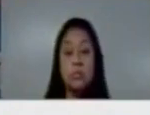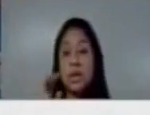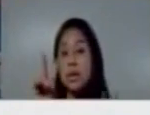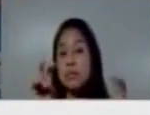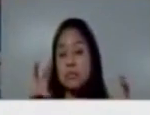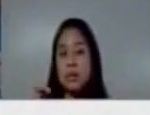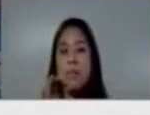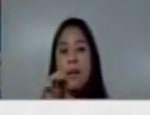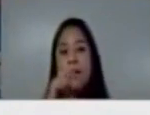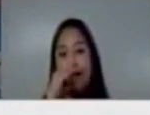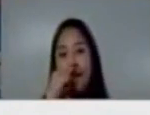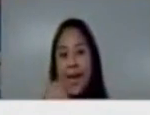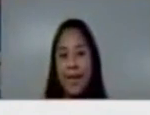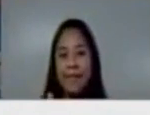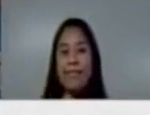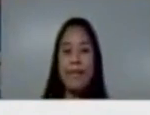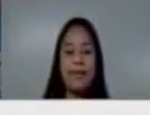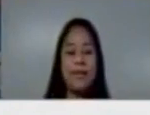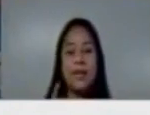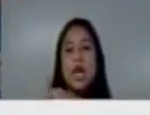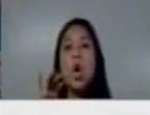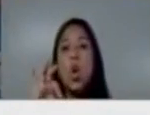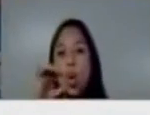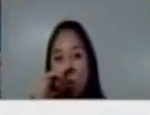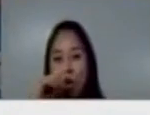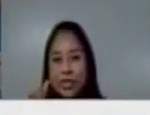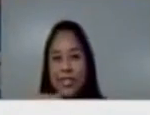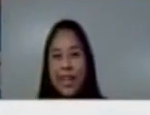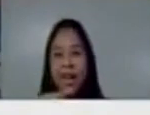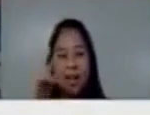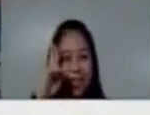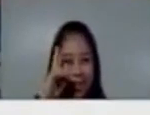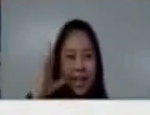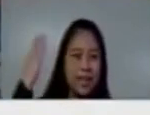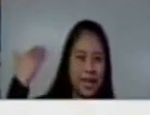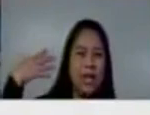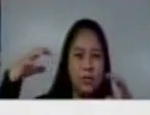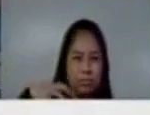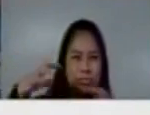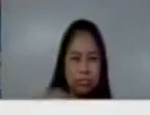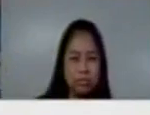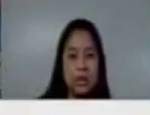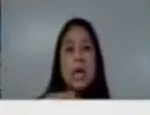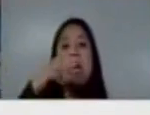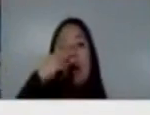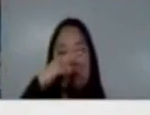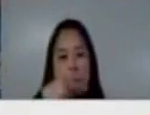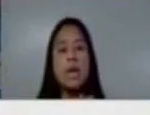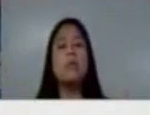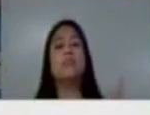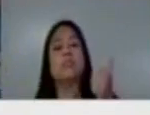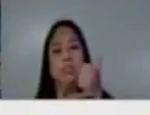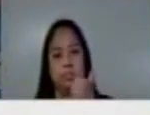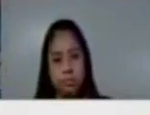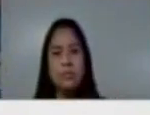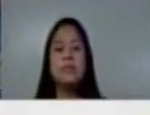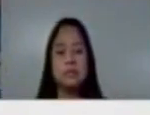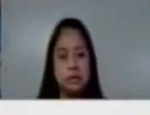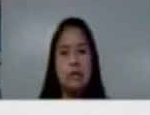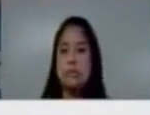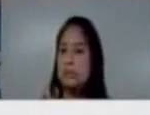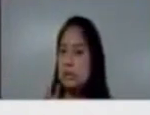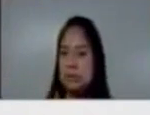IOTA que nos afectaron tanto, México se hizo presente como siempre, como lo ha hecho en cada